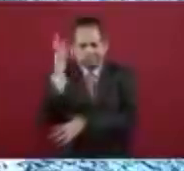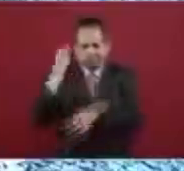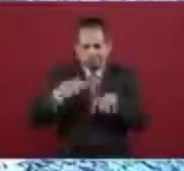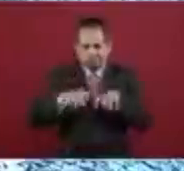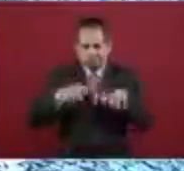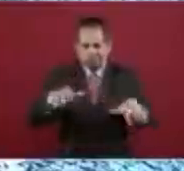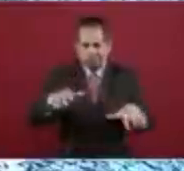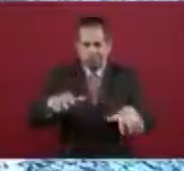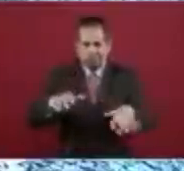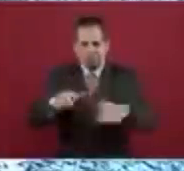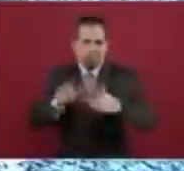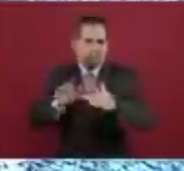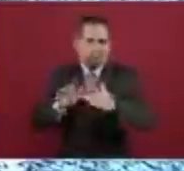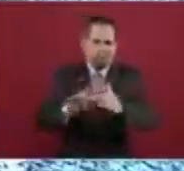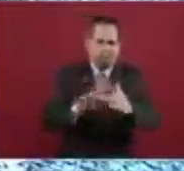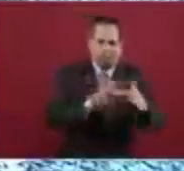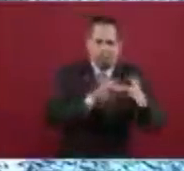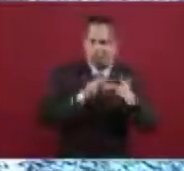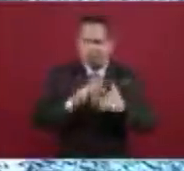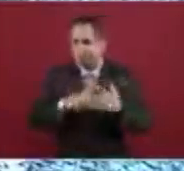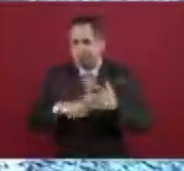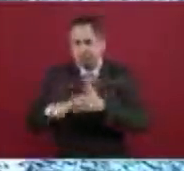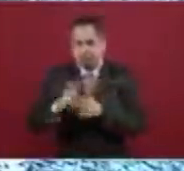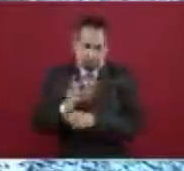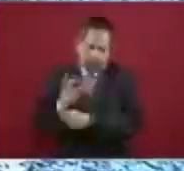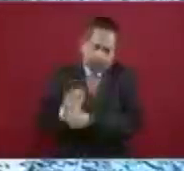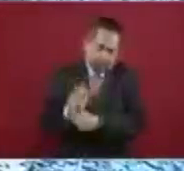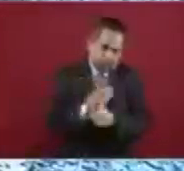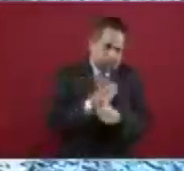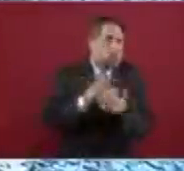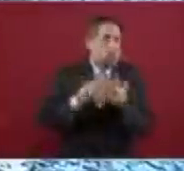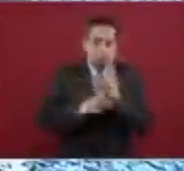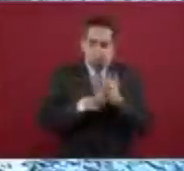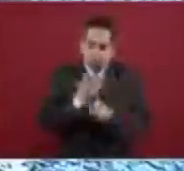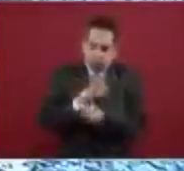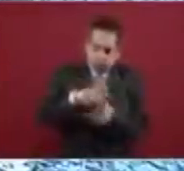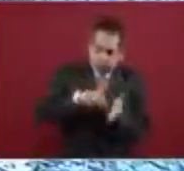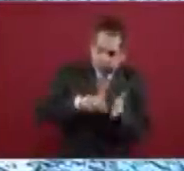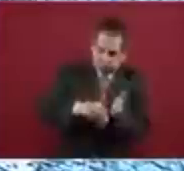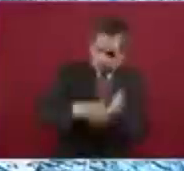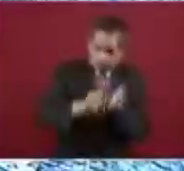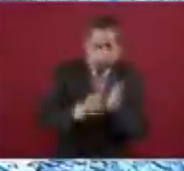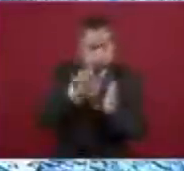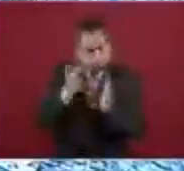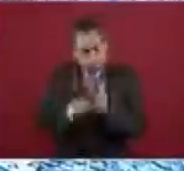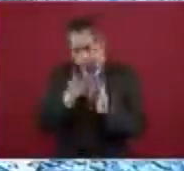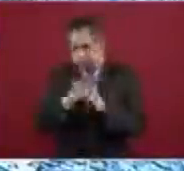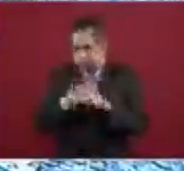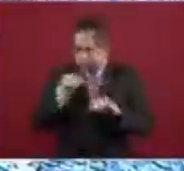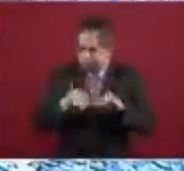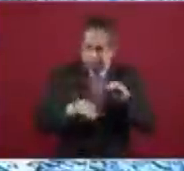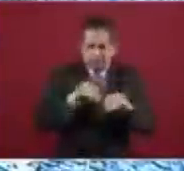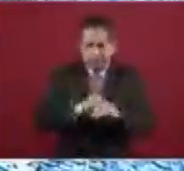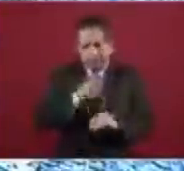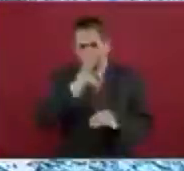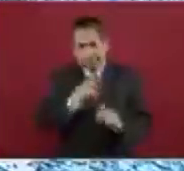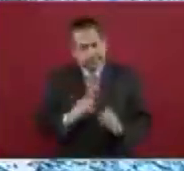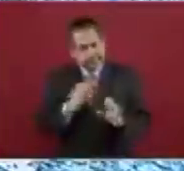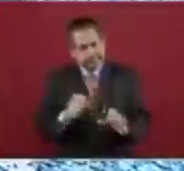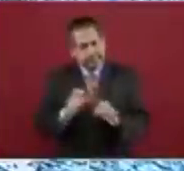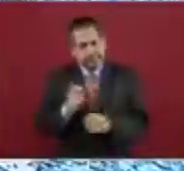la interconectividad y en su reforestación, que es fundamental, y como reserva ecológica, consiga